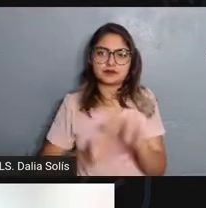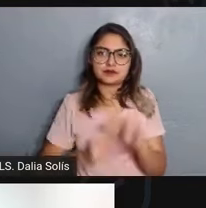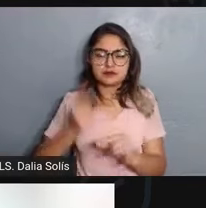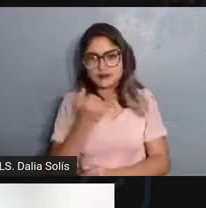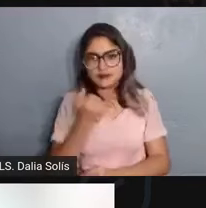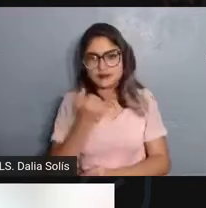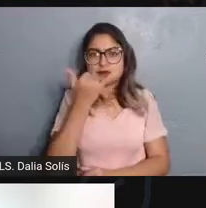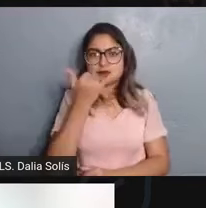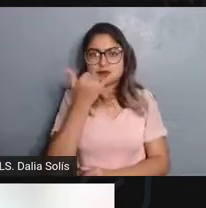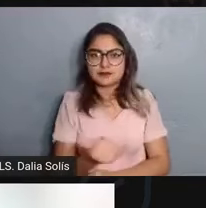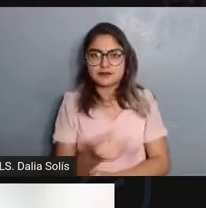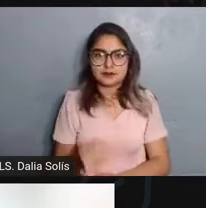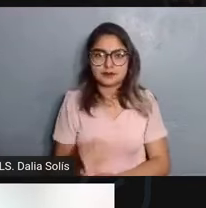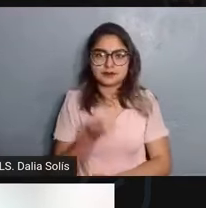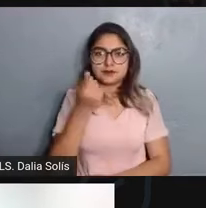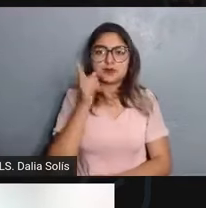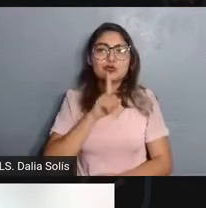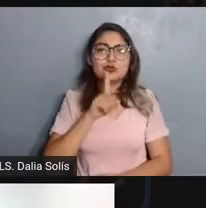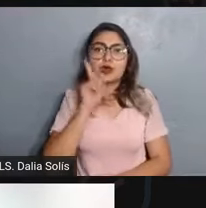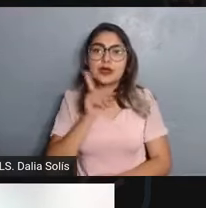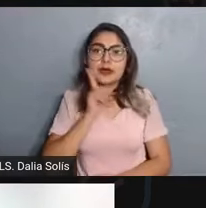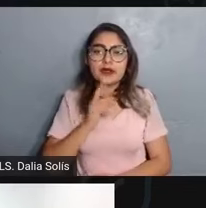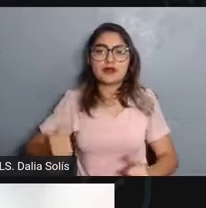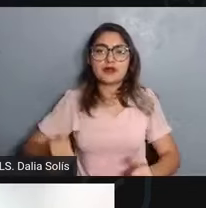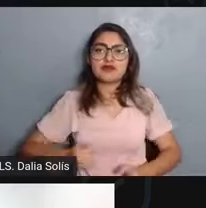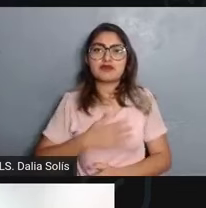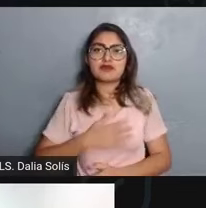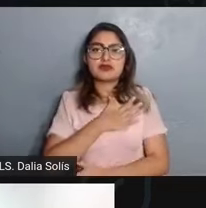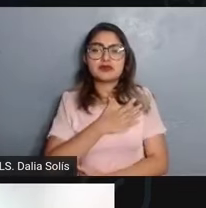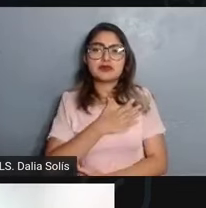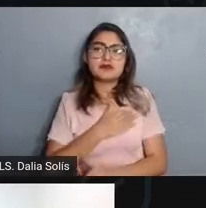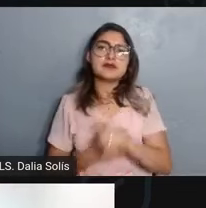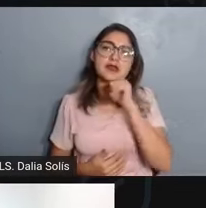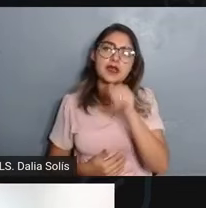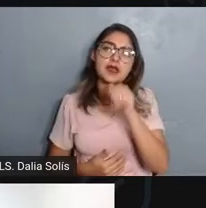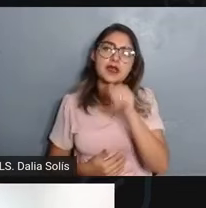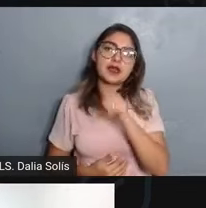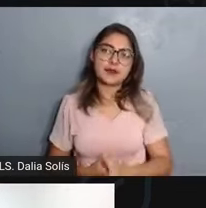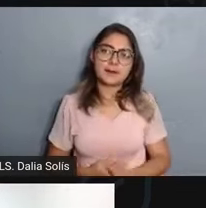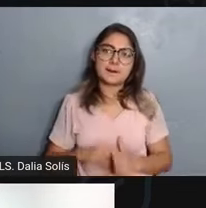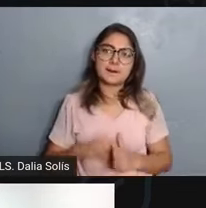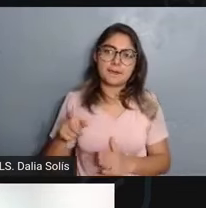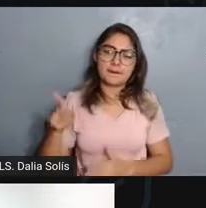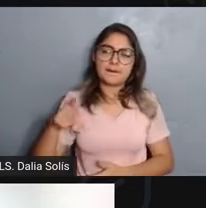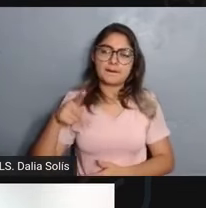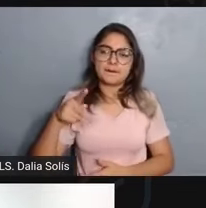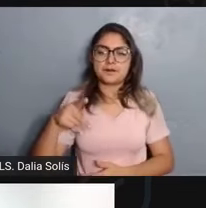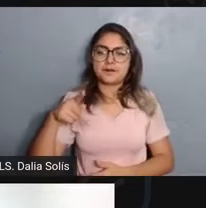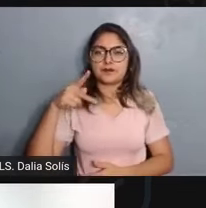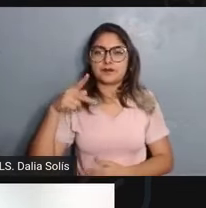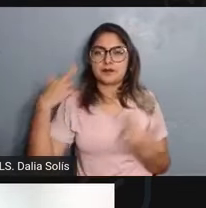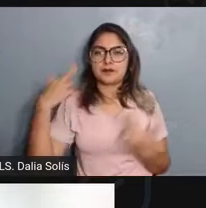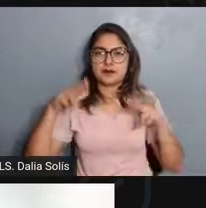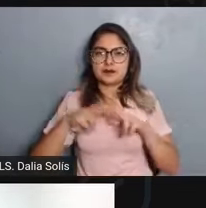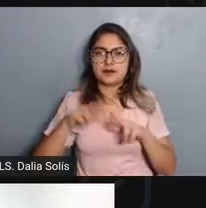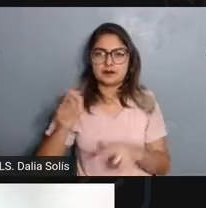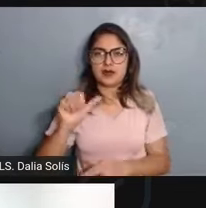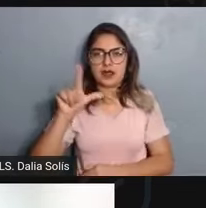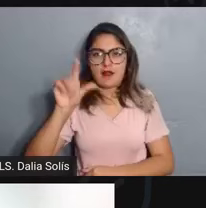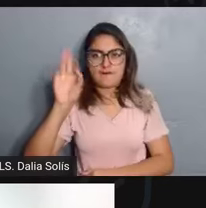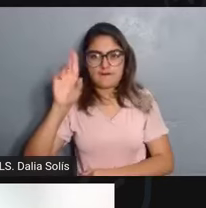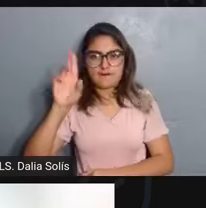Fernando Quintanar, del que les leí la definición, él hace unos estudios justamente con personas, con